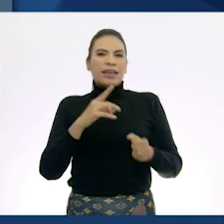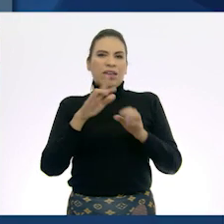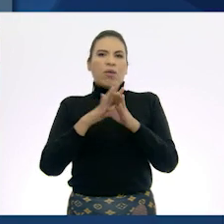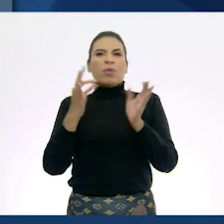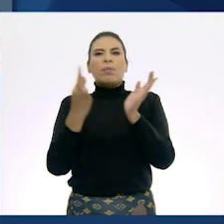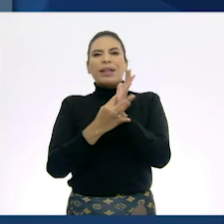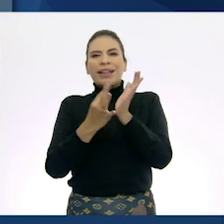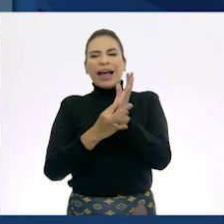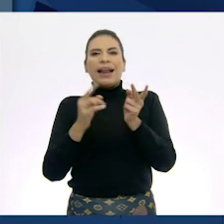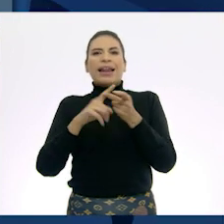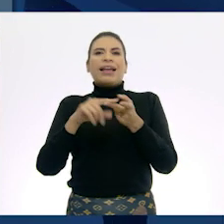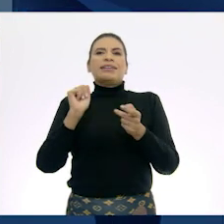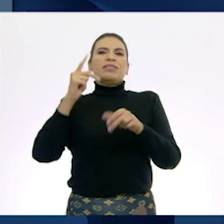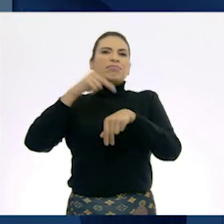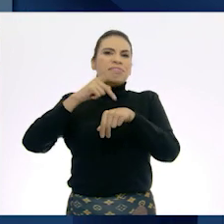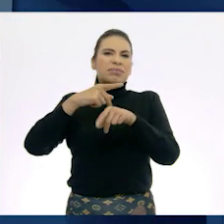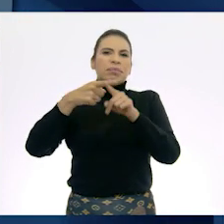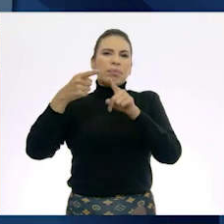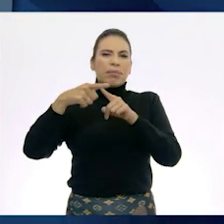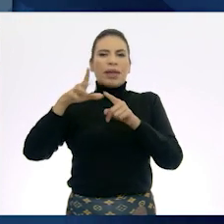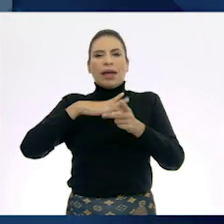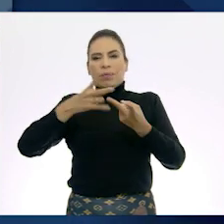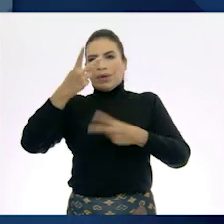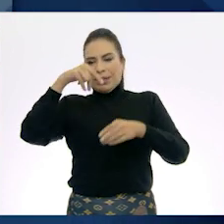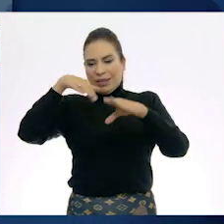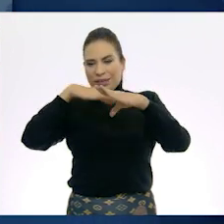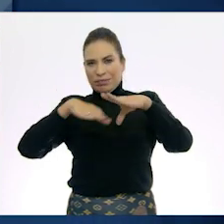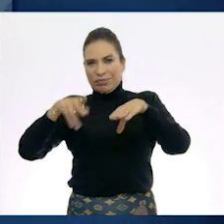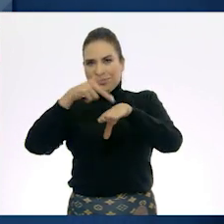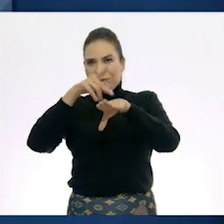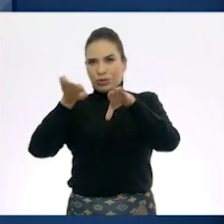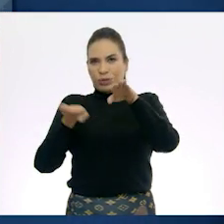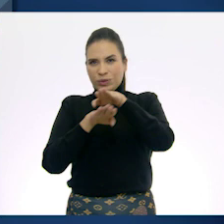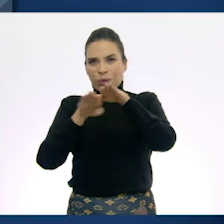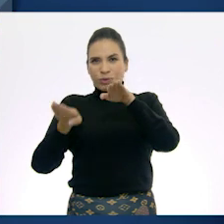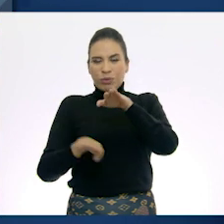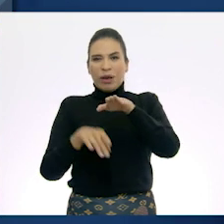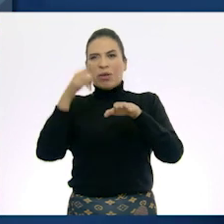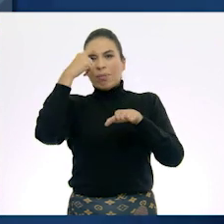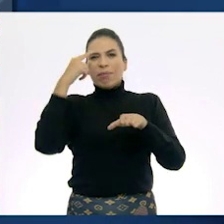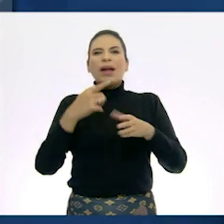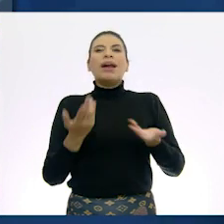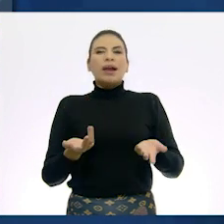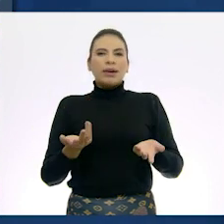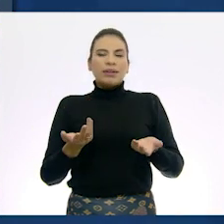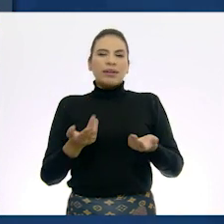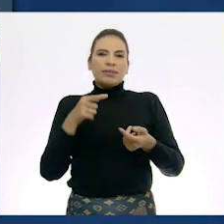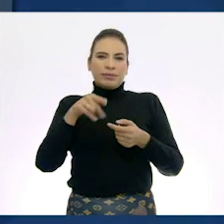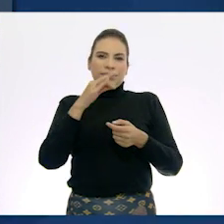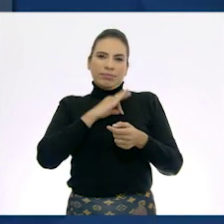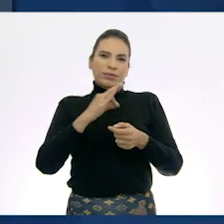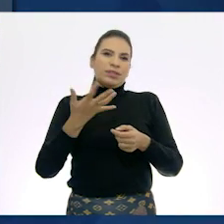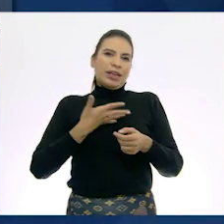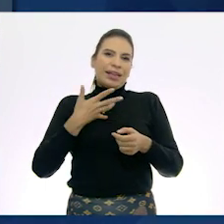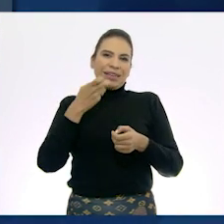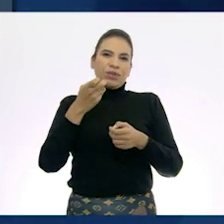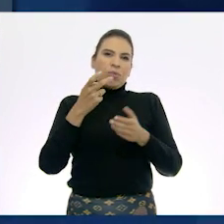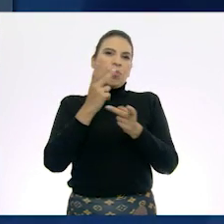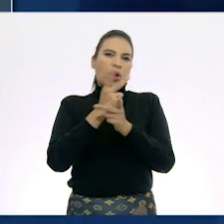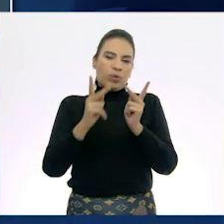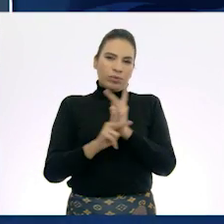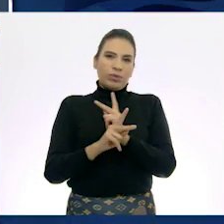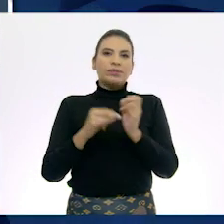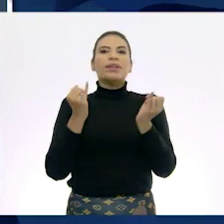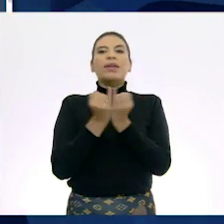metales, minerales que se extrajeron del subsuelo precisamente para terminar en estos productos.